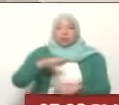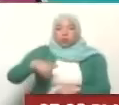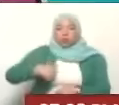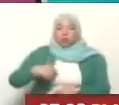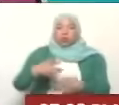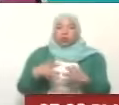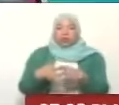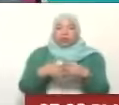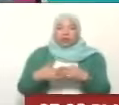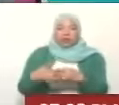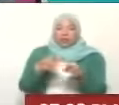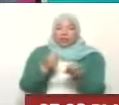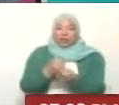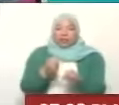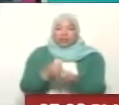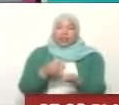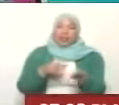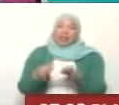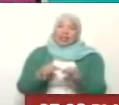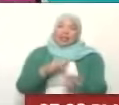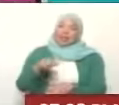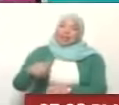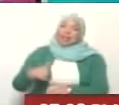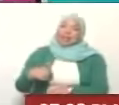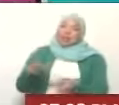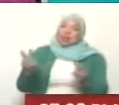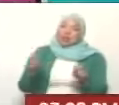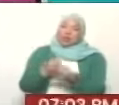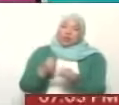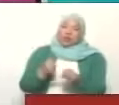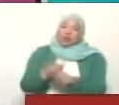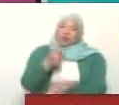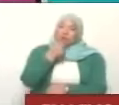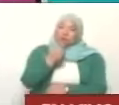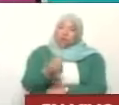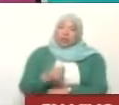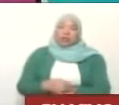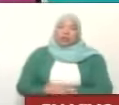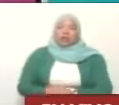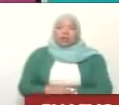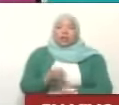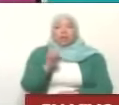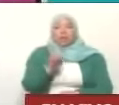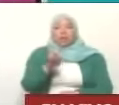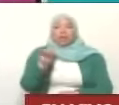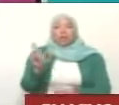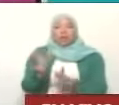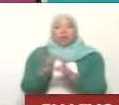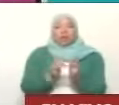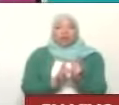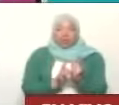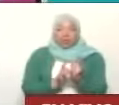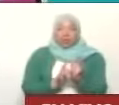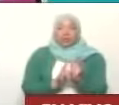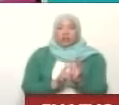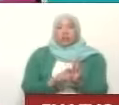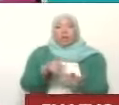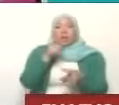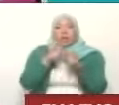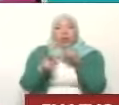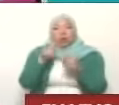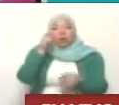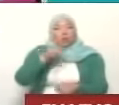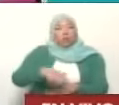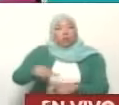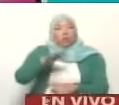imperialismo, frente al nuevo fascismo, al fascismo. 21 de abril, consulta